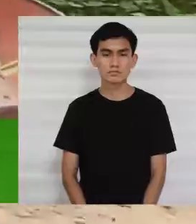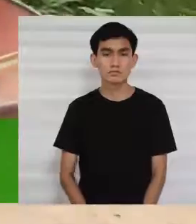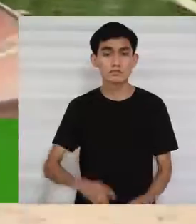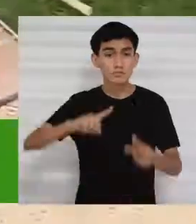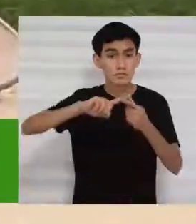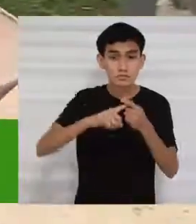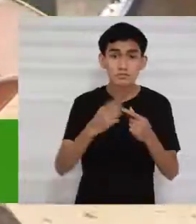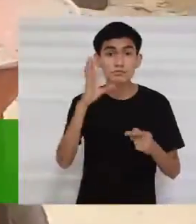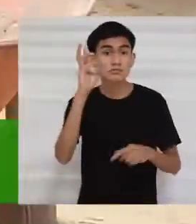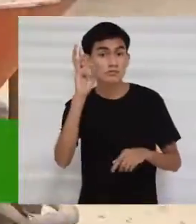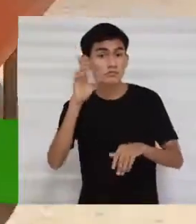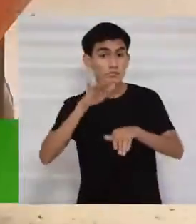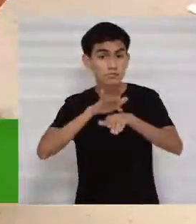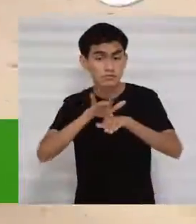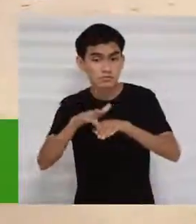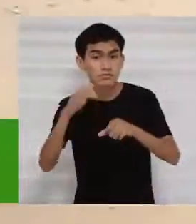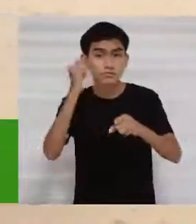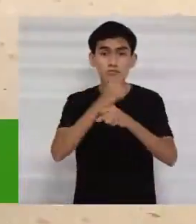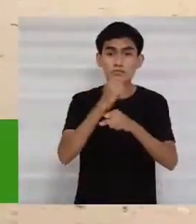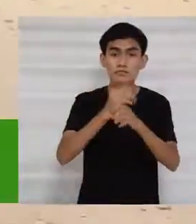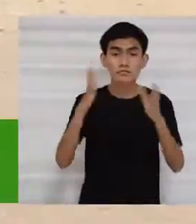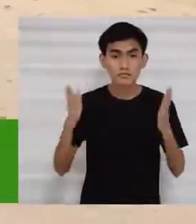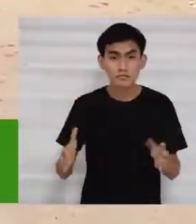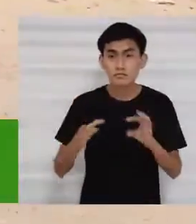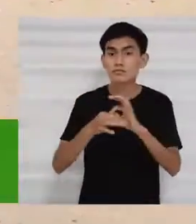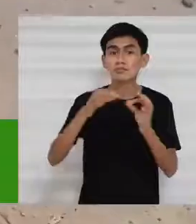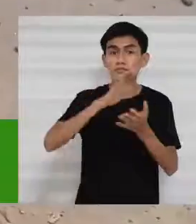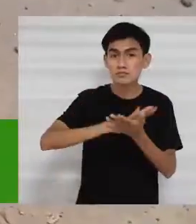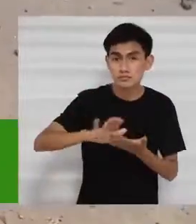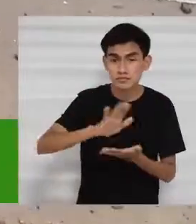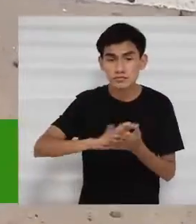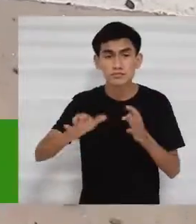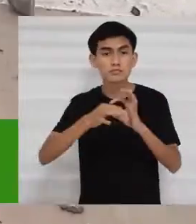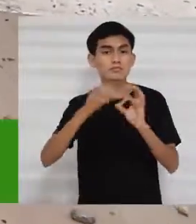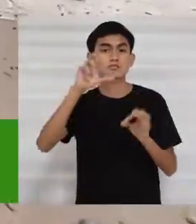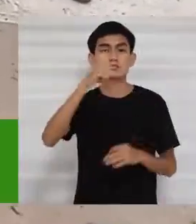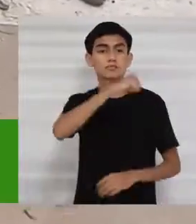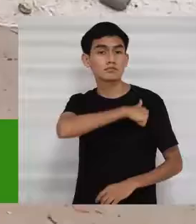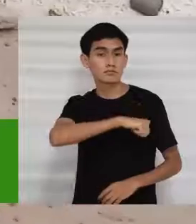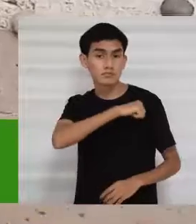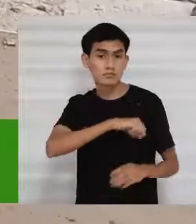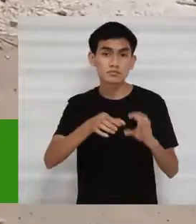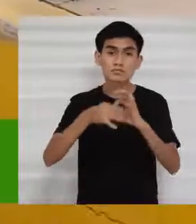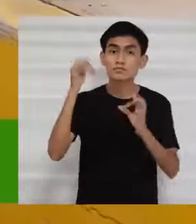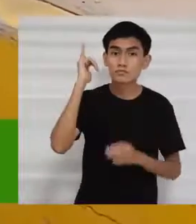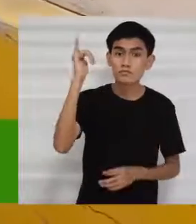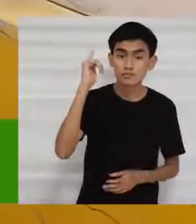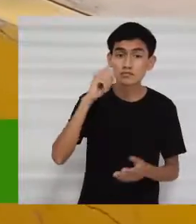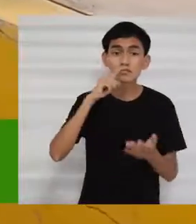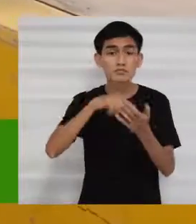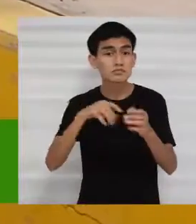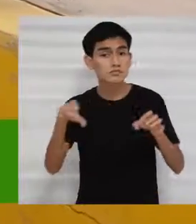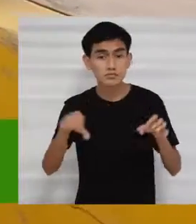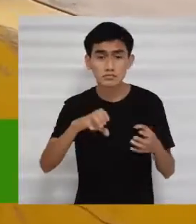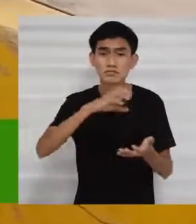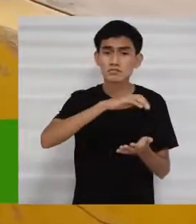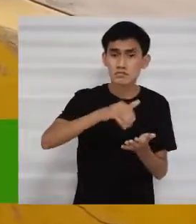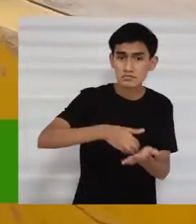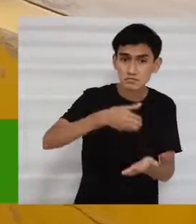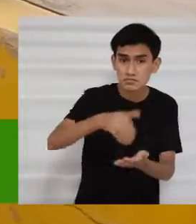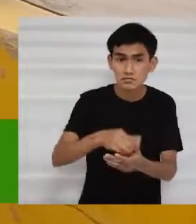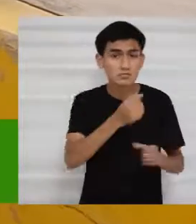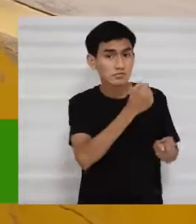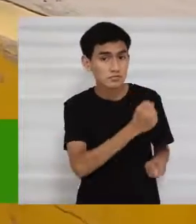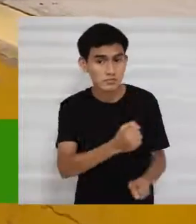Desde las 6 de la mañana, personal de limpieza pública de la Municipalidad de Yarinacocha se encuentra siendo raspado, barrido